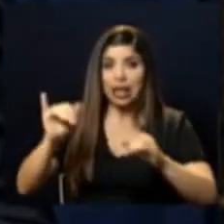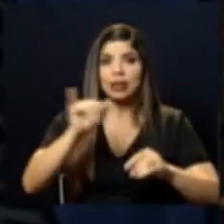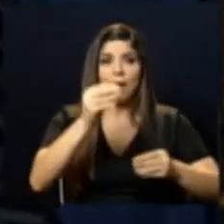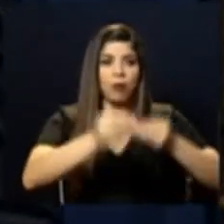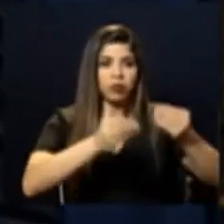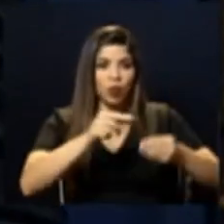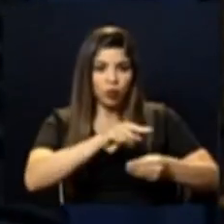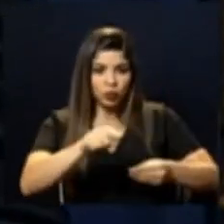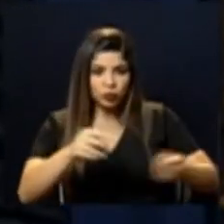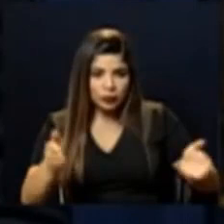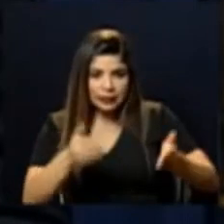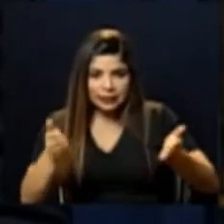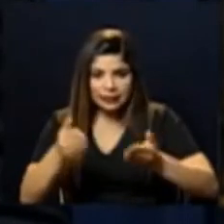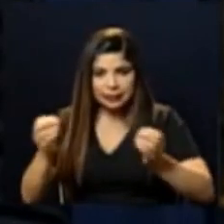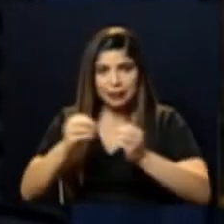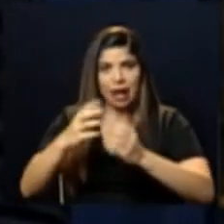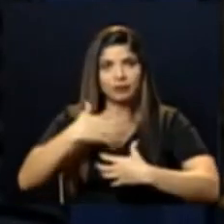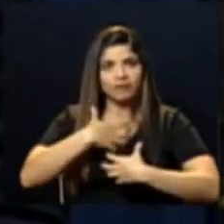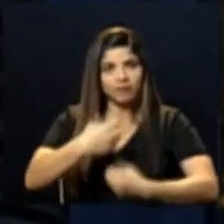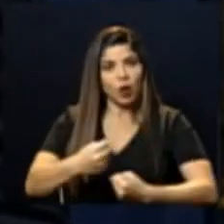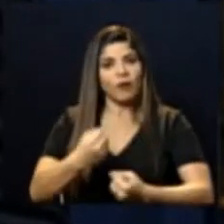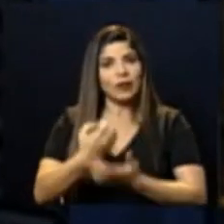productivo.